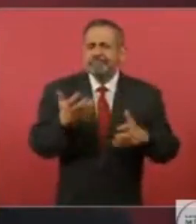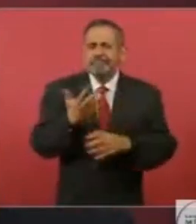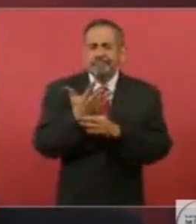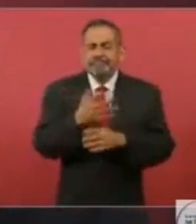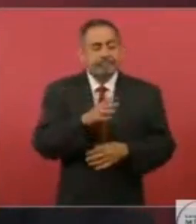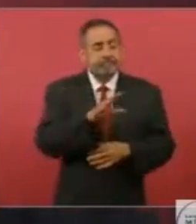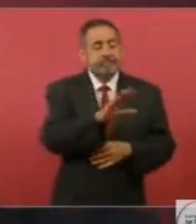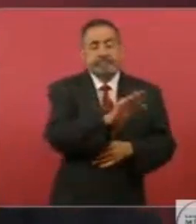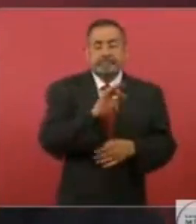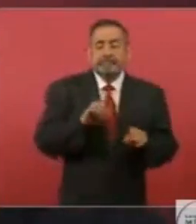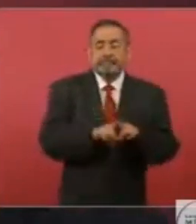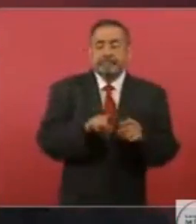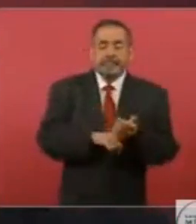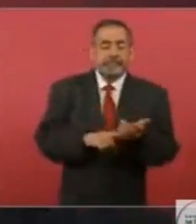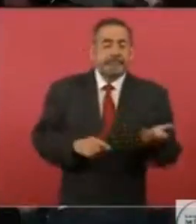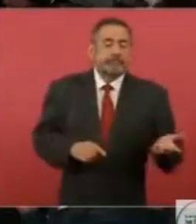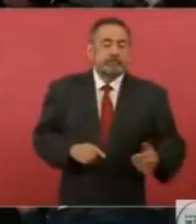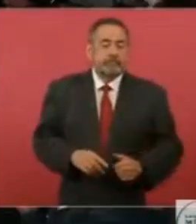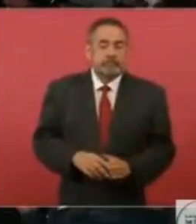los